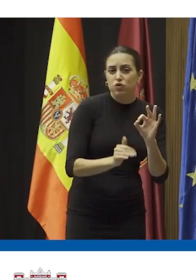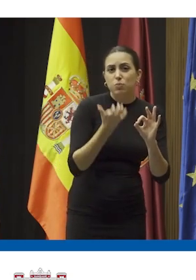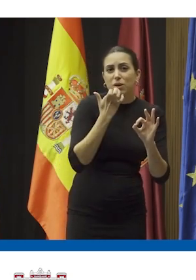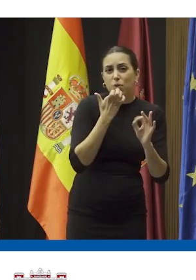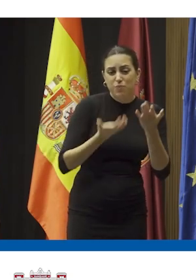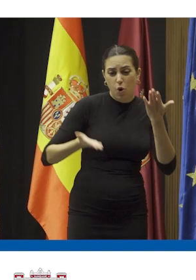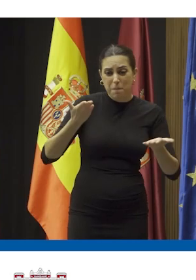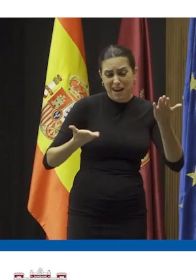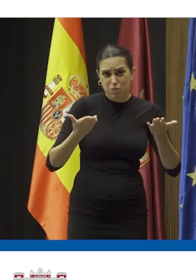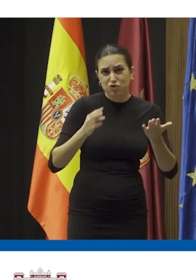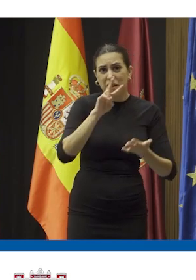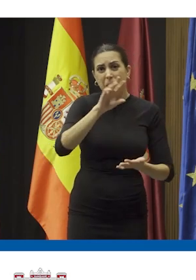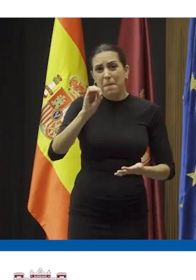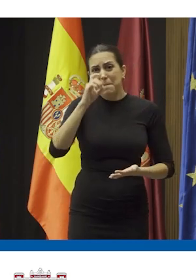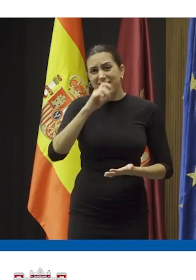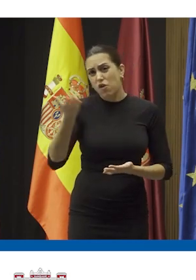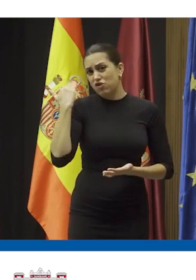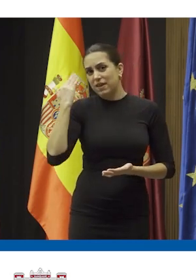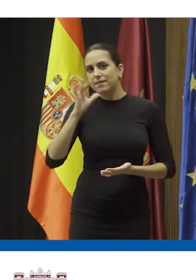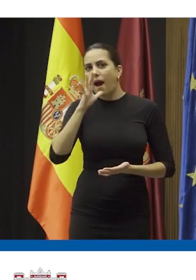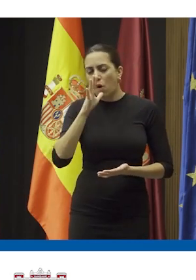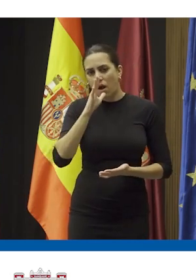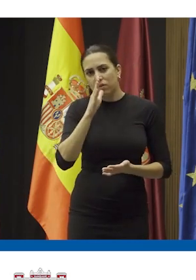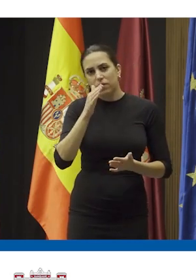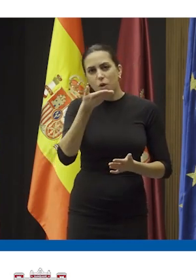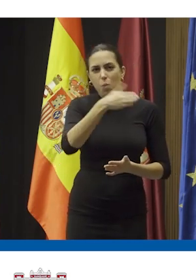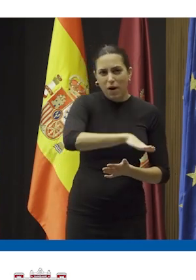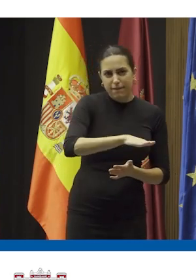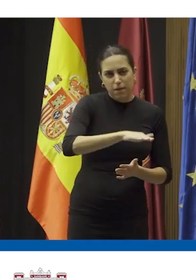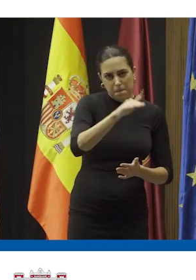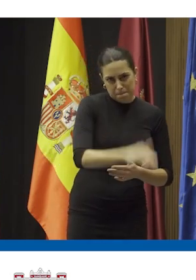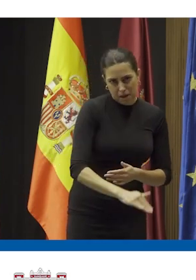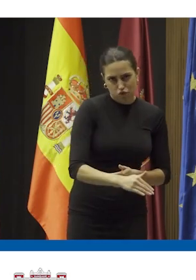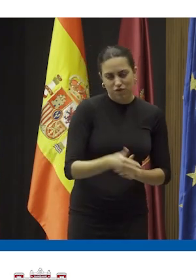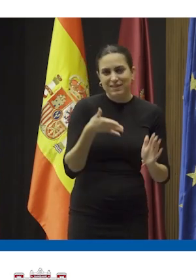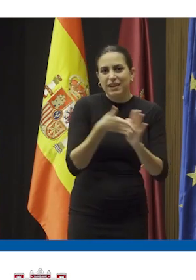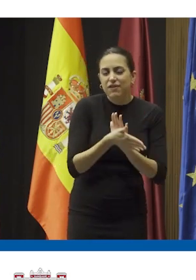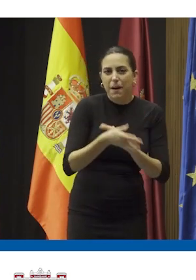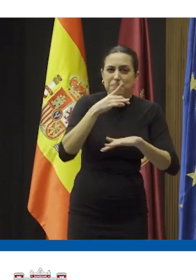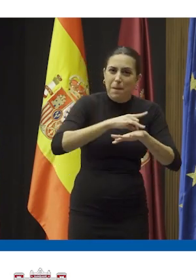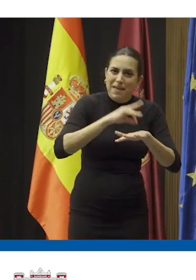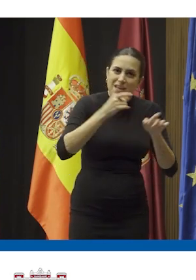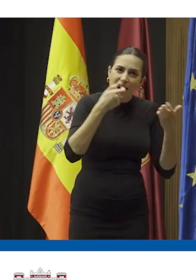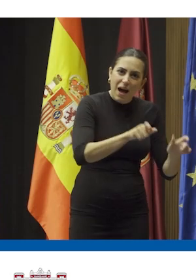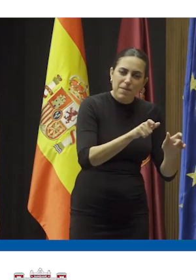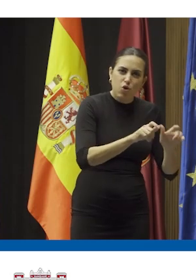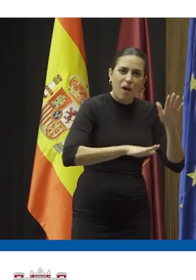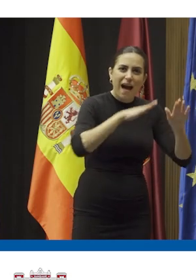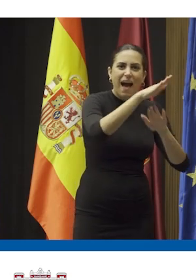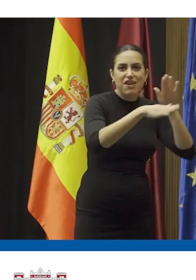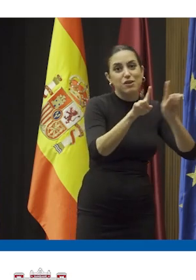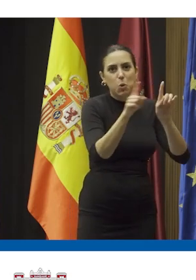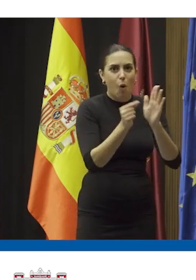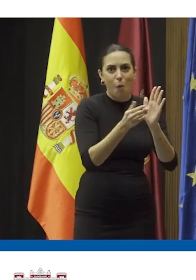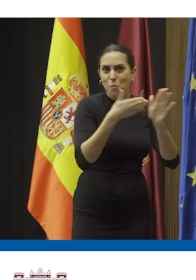hace 20 años. Pasa que los avances en medicina son muy lentos. Fíjese que en este recorrido, esta aventura histórica,